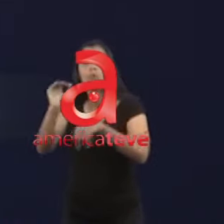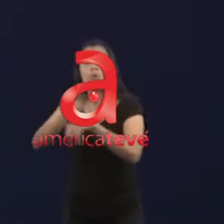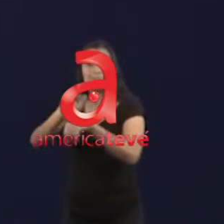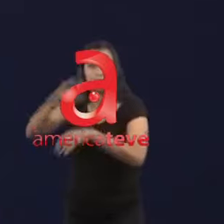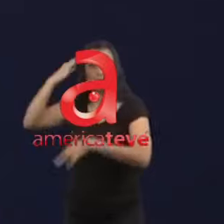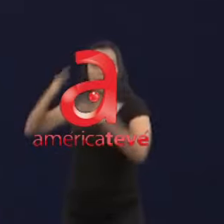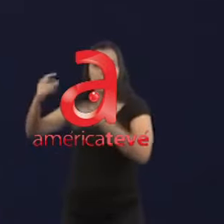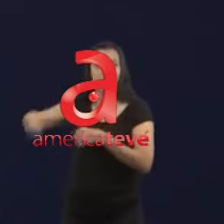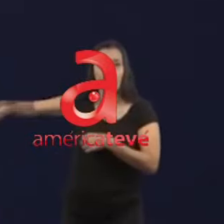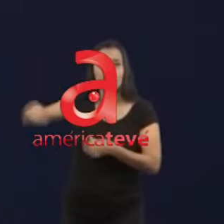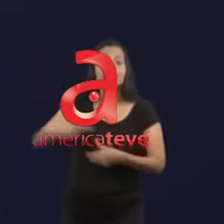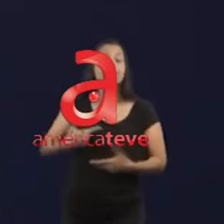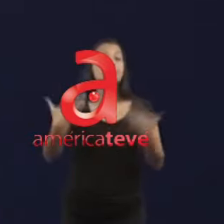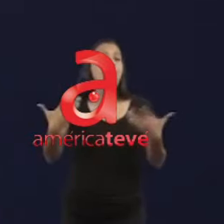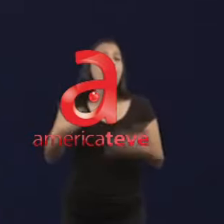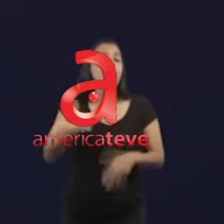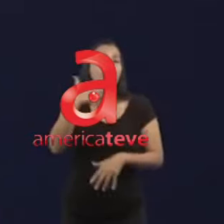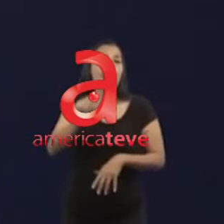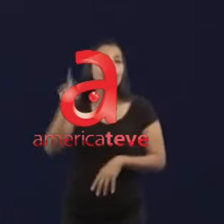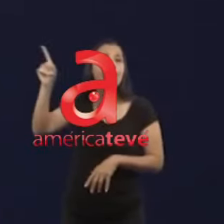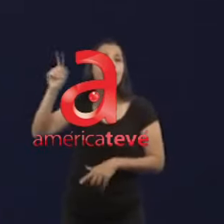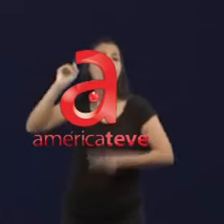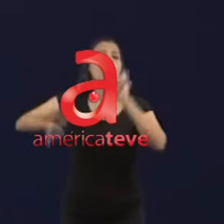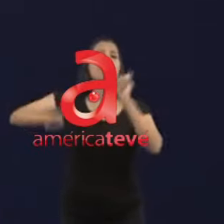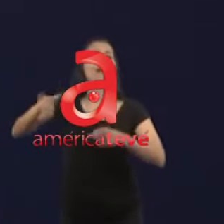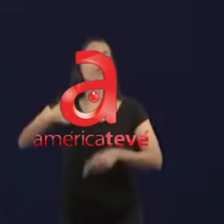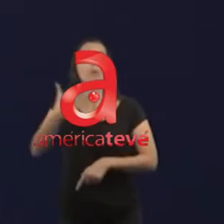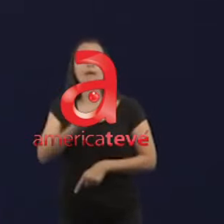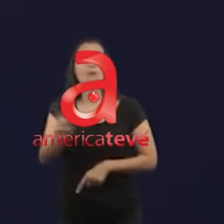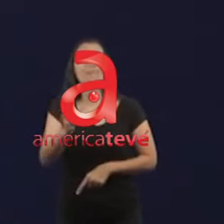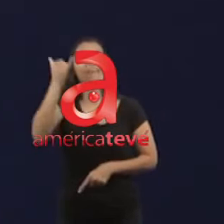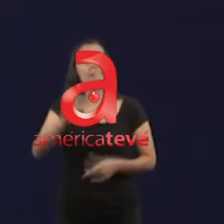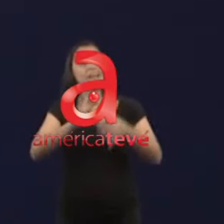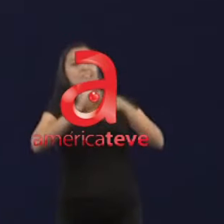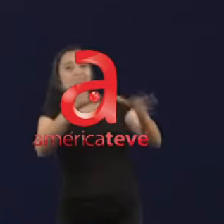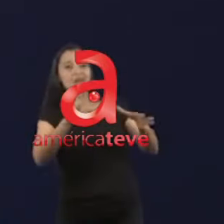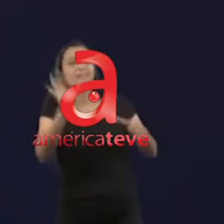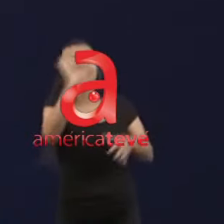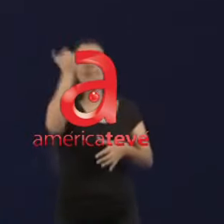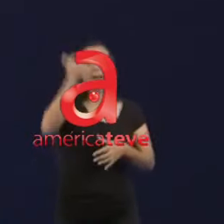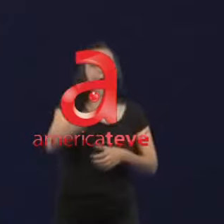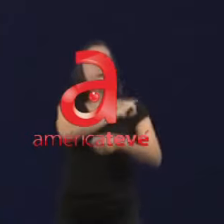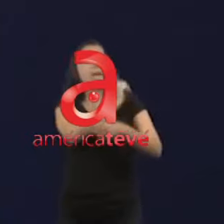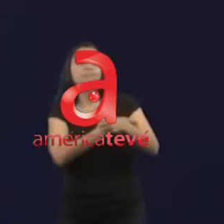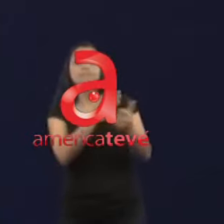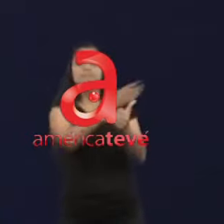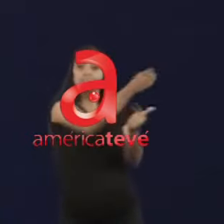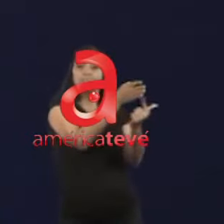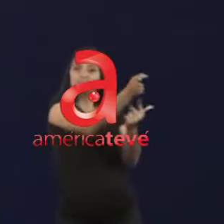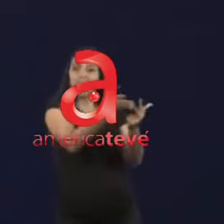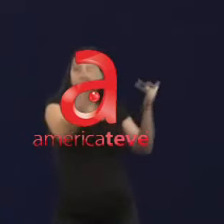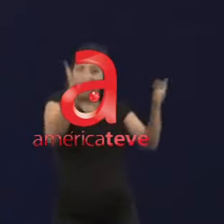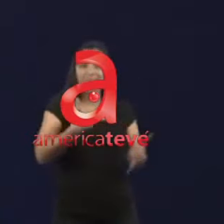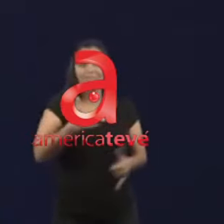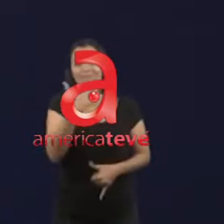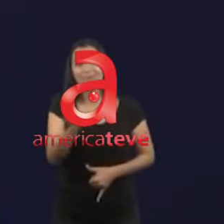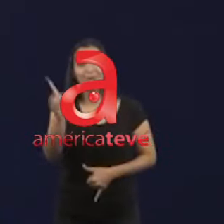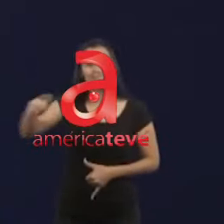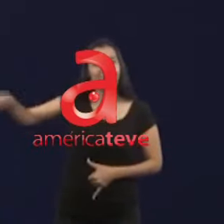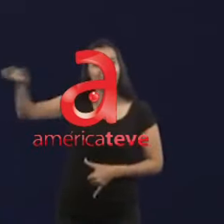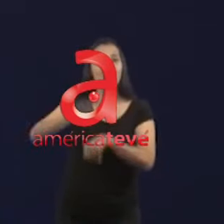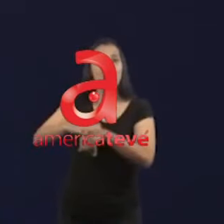no entiende de división de poderes no entiende de cuestiones de ley no entiende de cuestiones democráticas y no entiende otro montón de cuestiones que